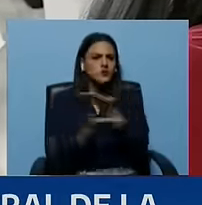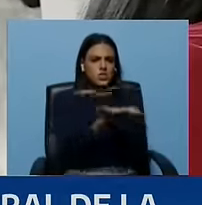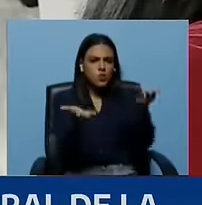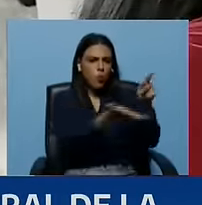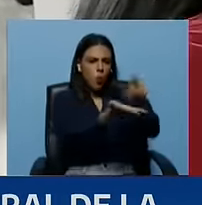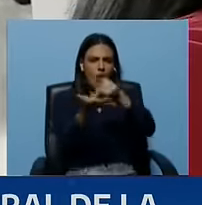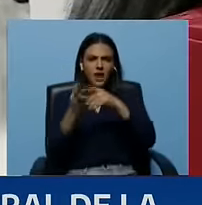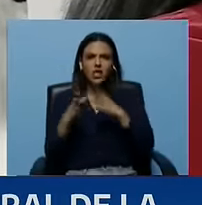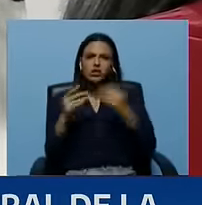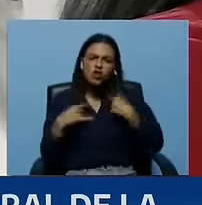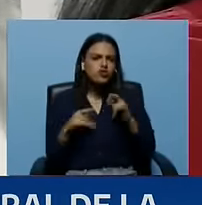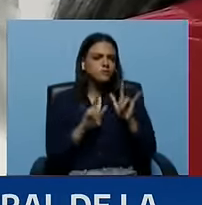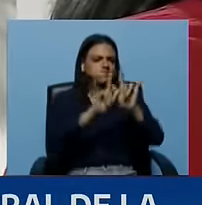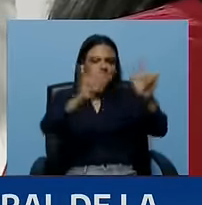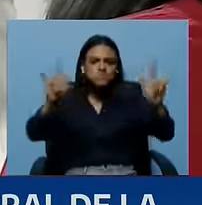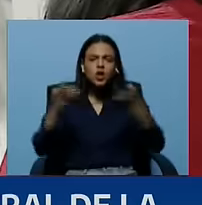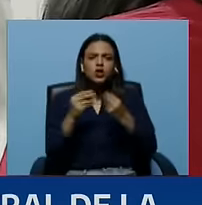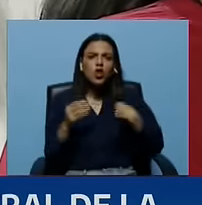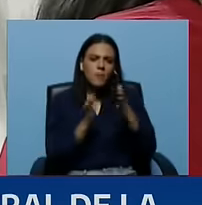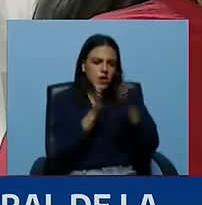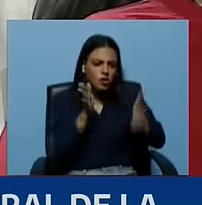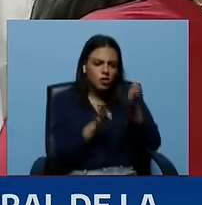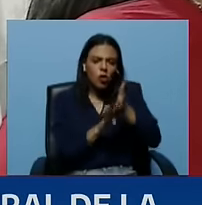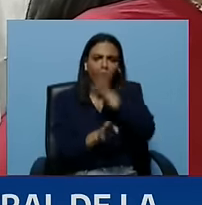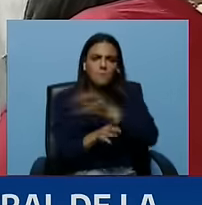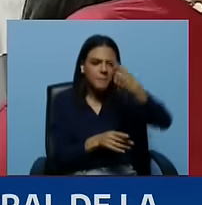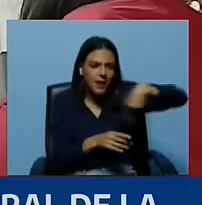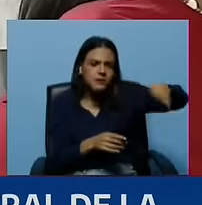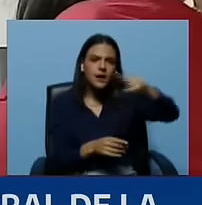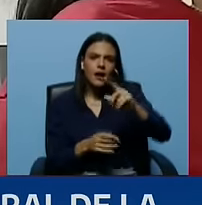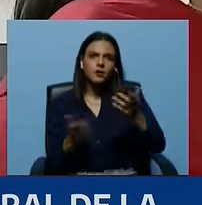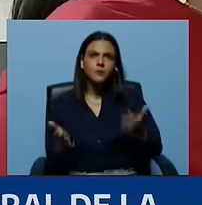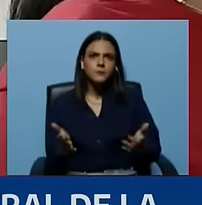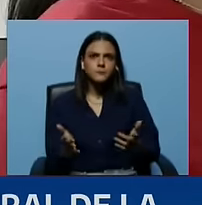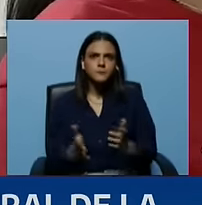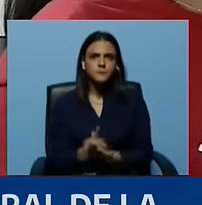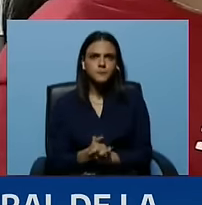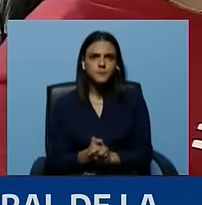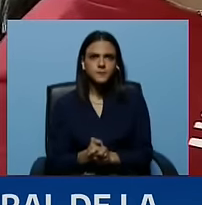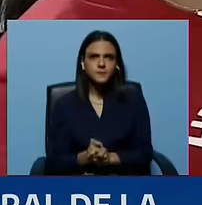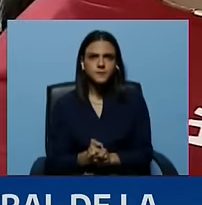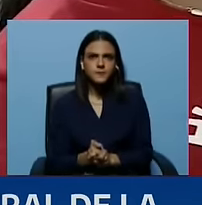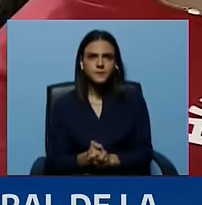queridas compatriotas y mis queridos compatriotas.